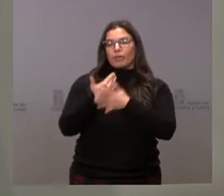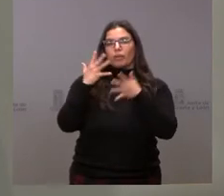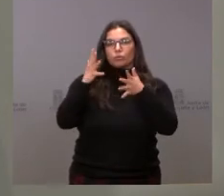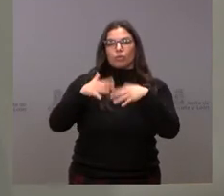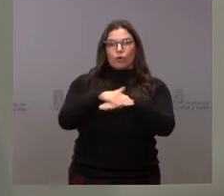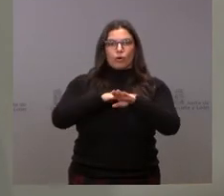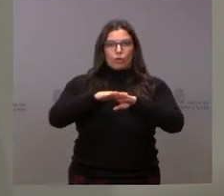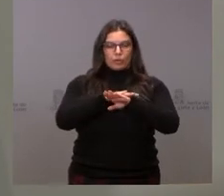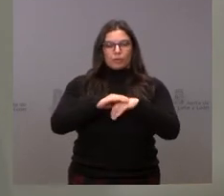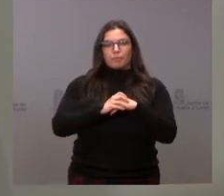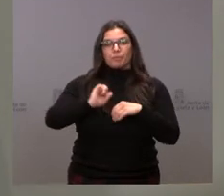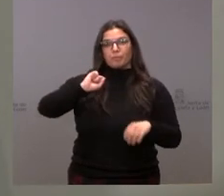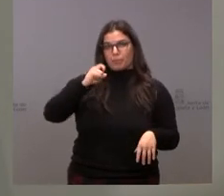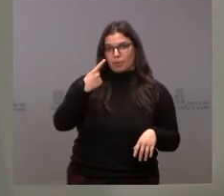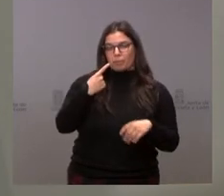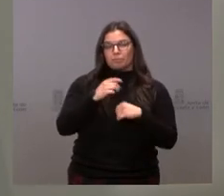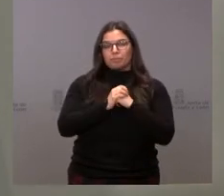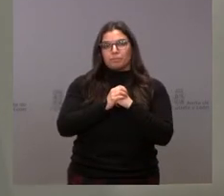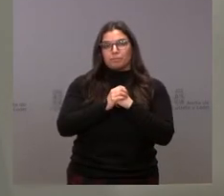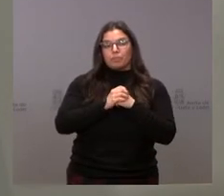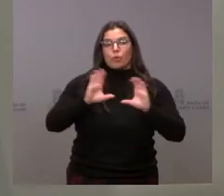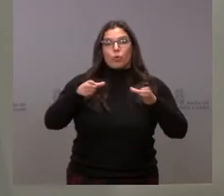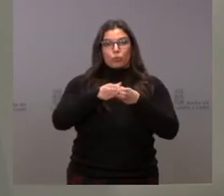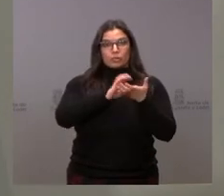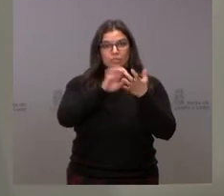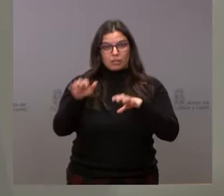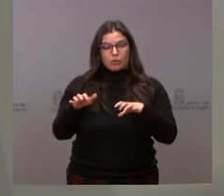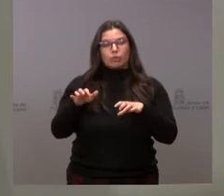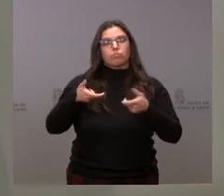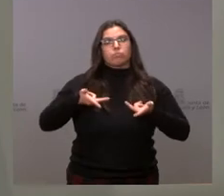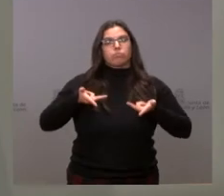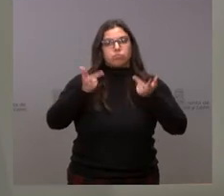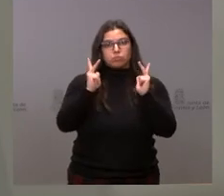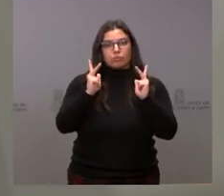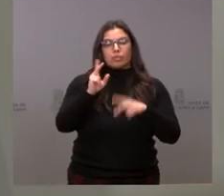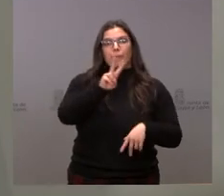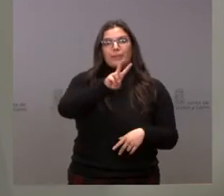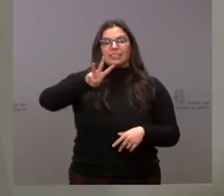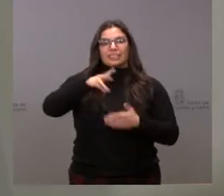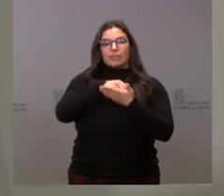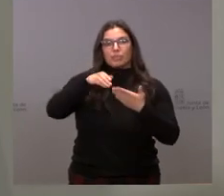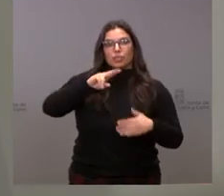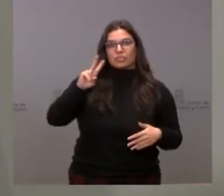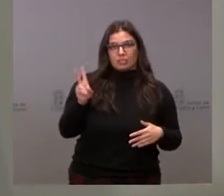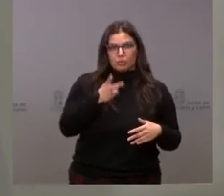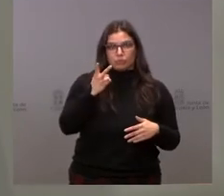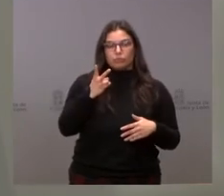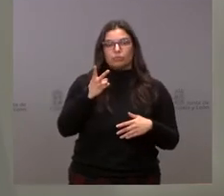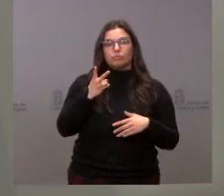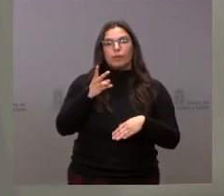de gobierno en primer lugar la junta de castilla y león ha autorizado 23 millones de euros para